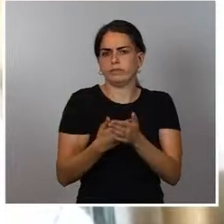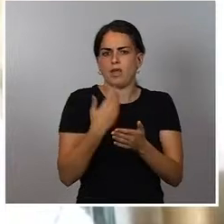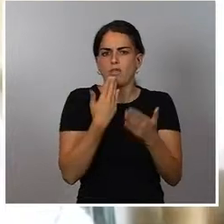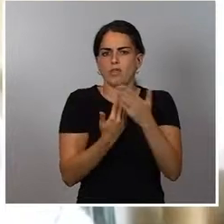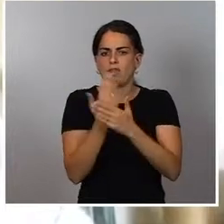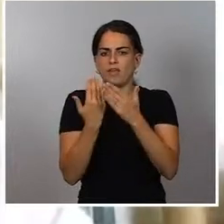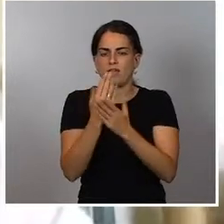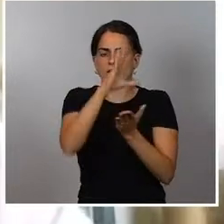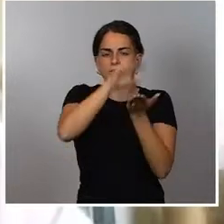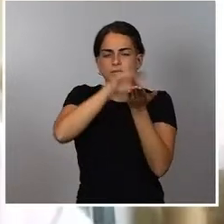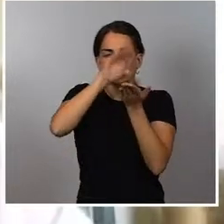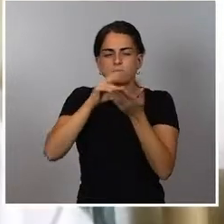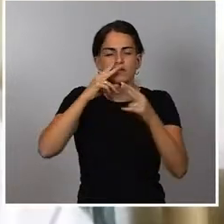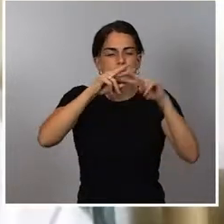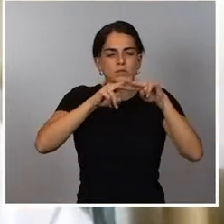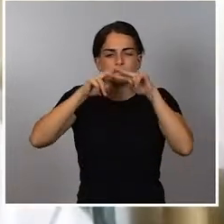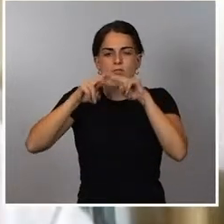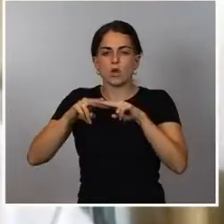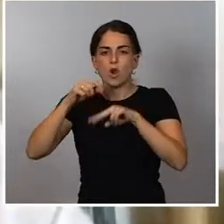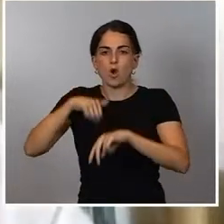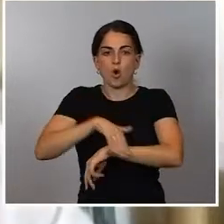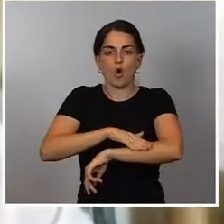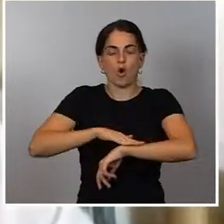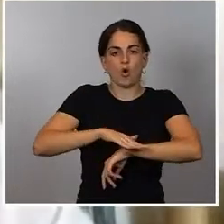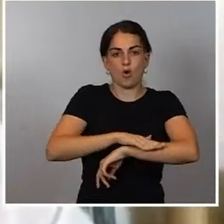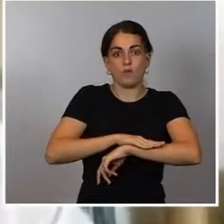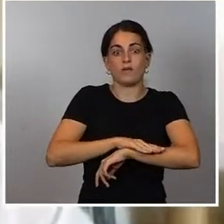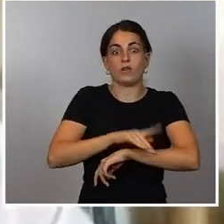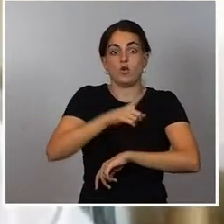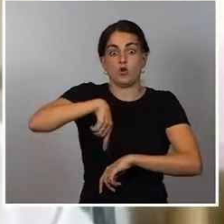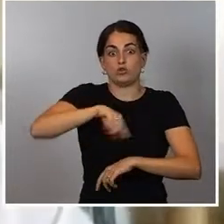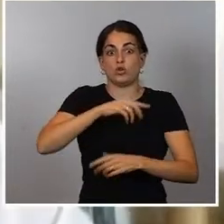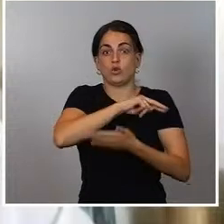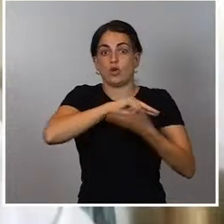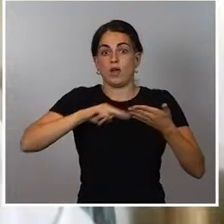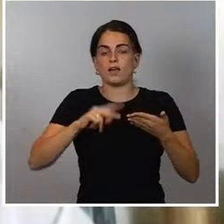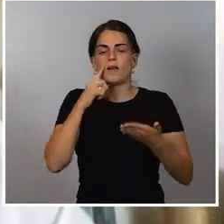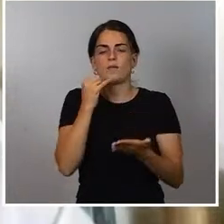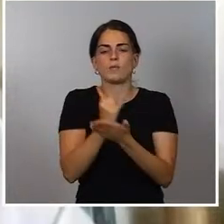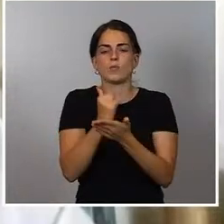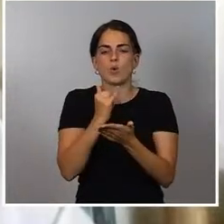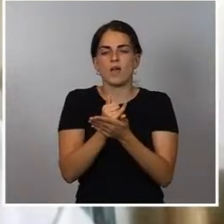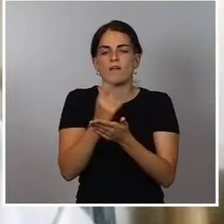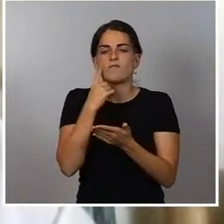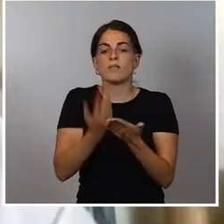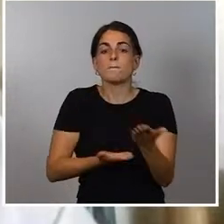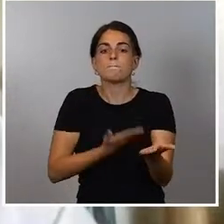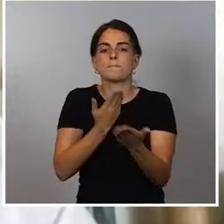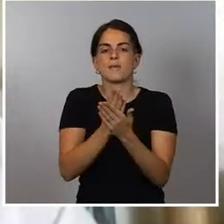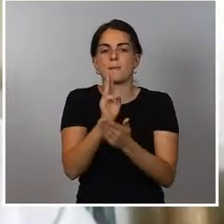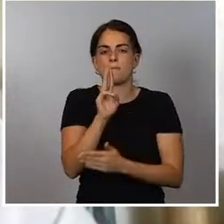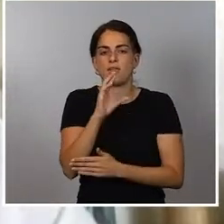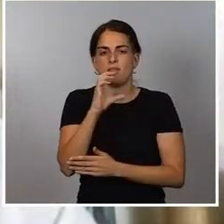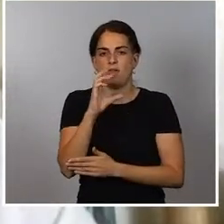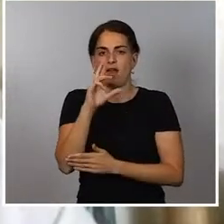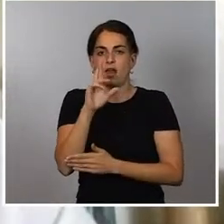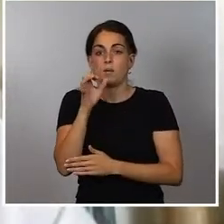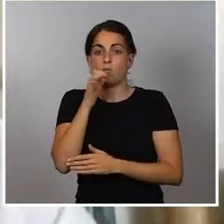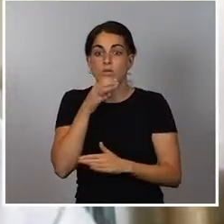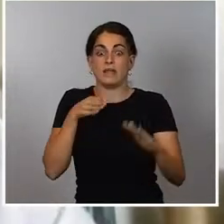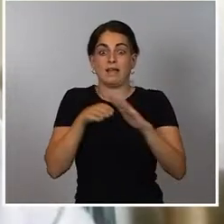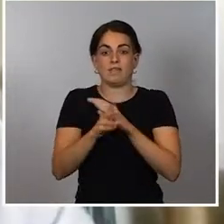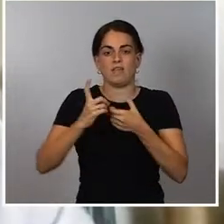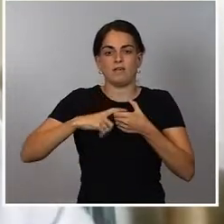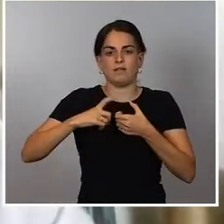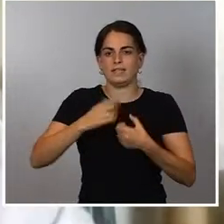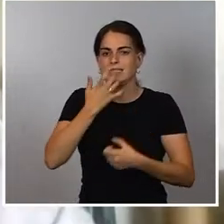decidió pedir pcr en los locales de educción nocturno de los ayuntamientos la situación más delicada o cerrar